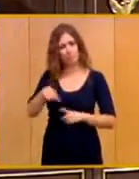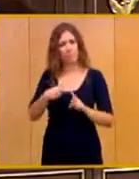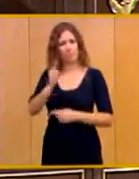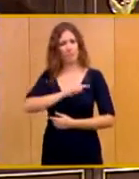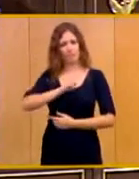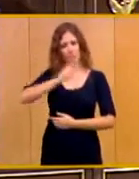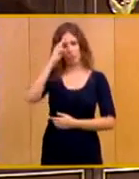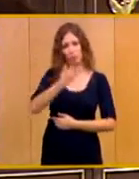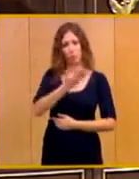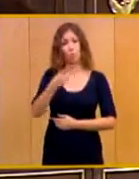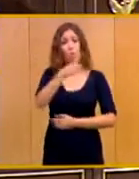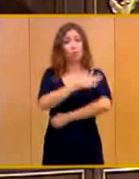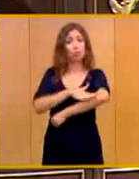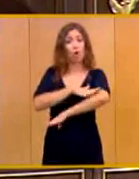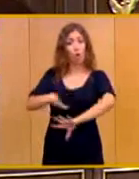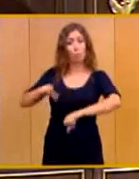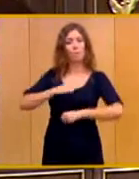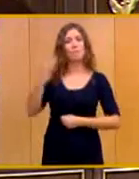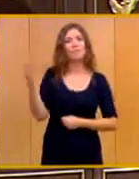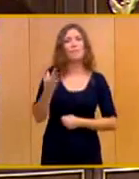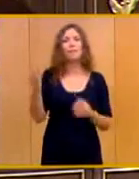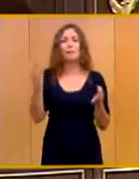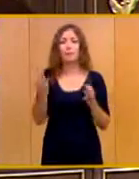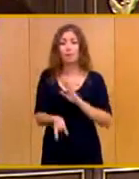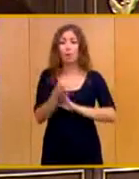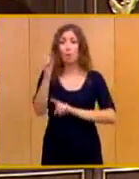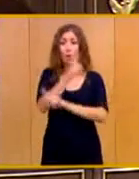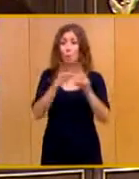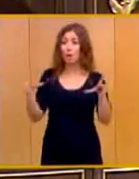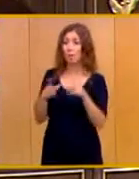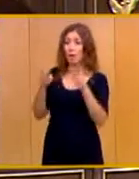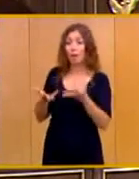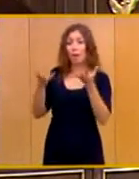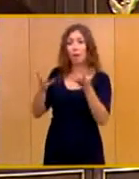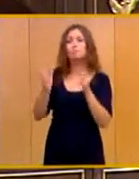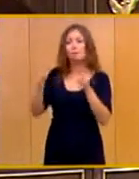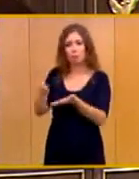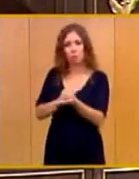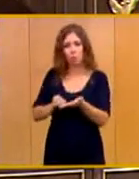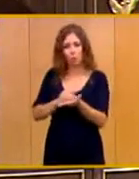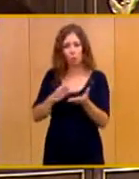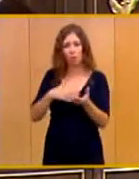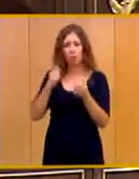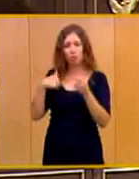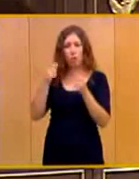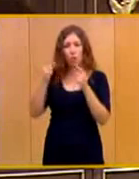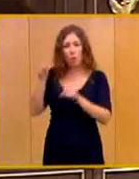de la Nación se ocupe de resolver los problemas de los ciudadanos y no de acrecentarlos.